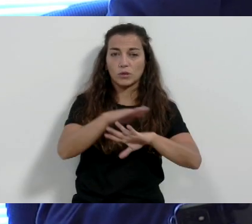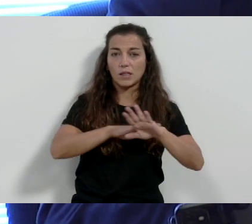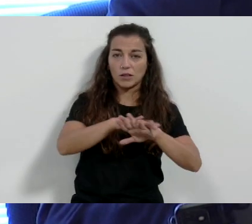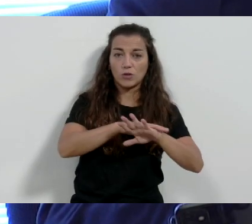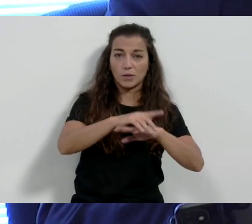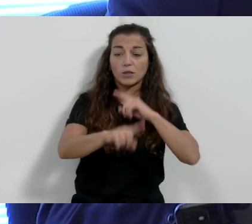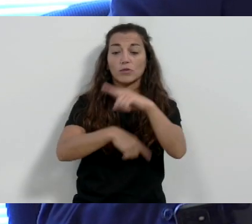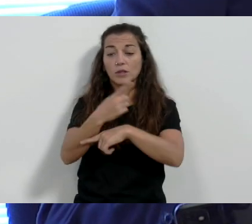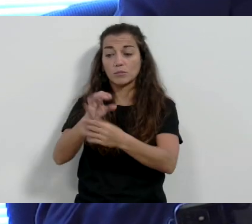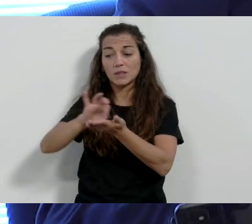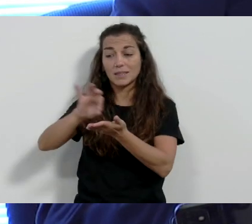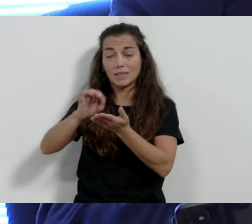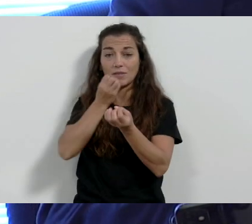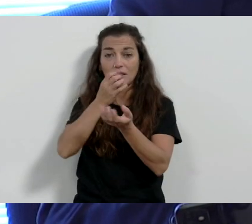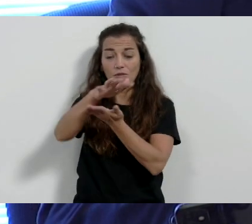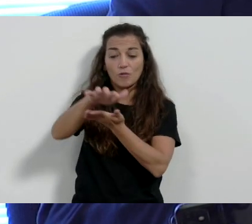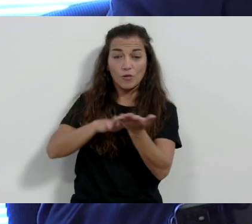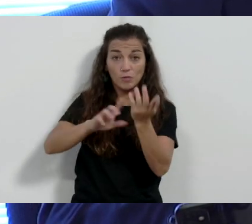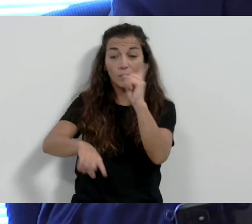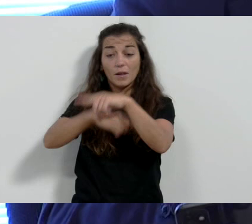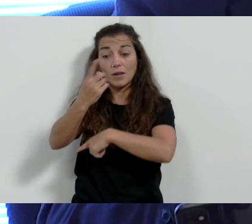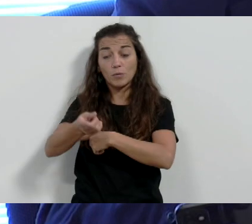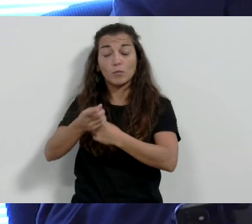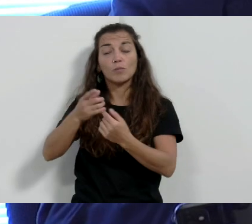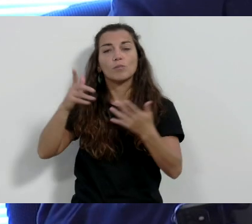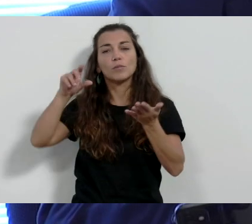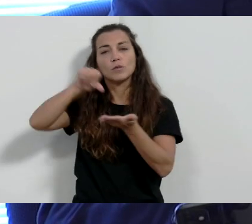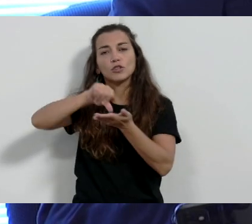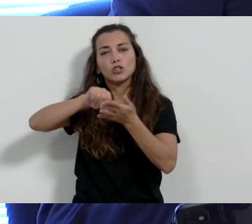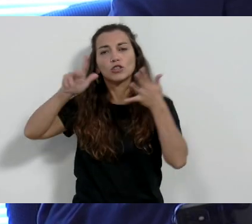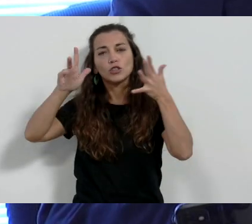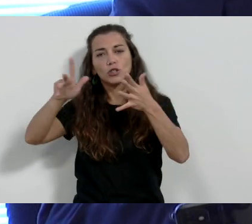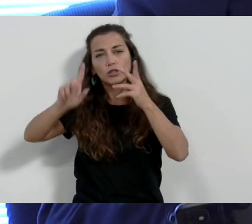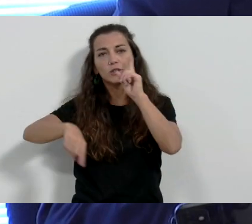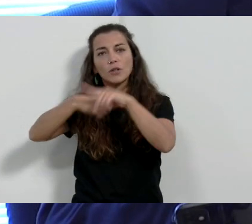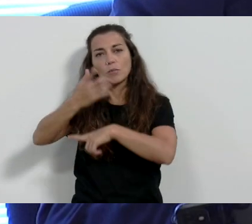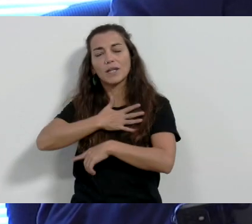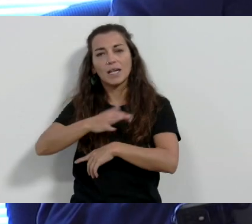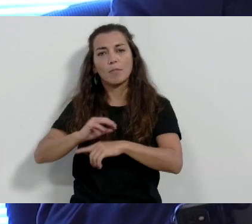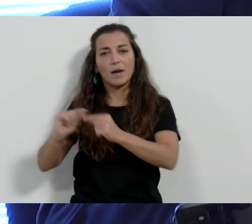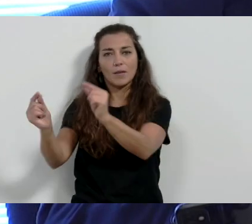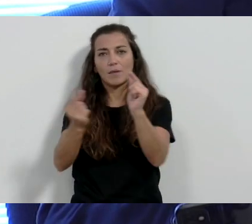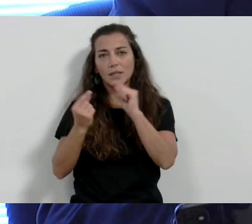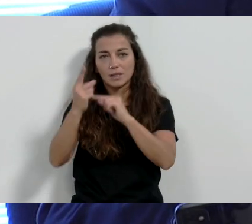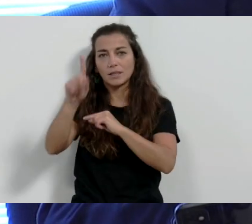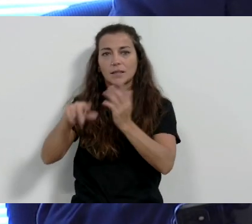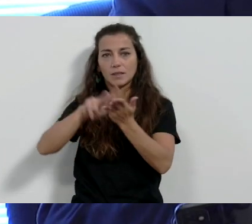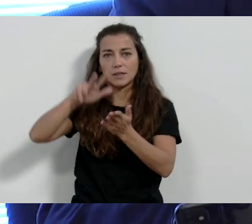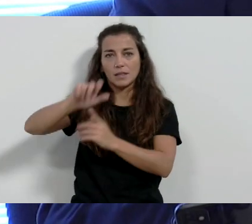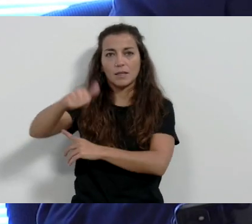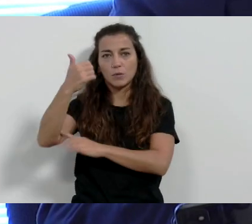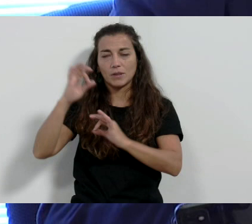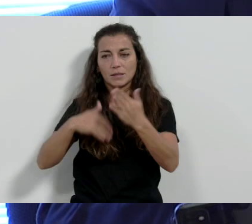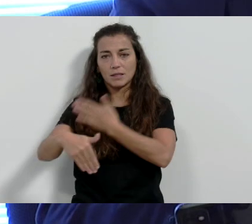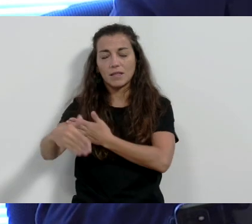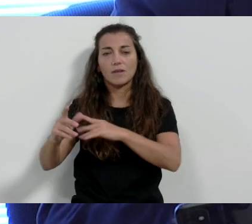sus informes, para que pasase por el Consejo de Ciudad y lo pudiésemos nuevamente debatir y aprobar en el pleno del 29 de